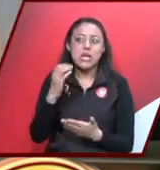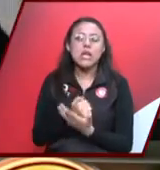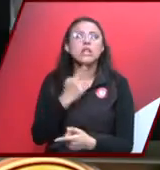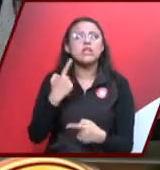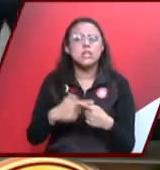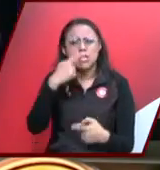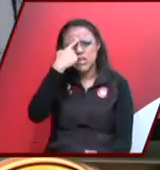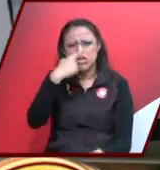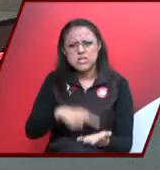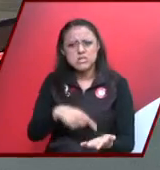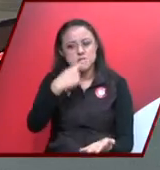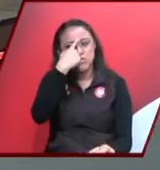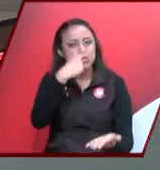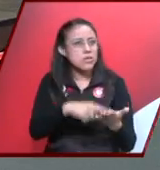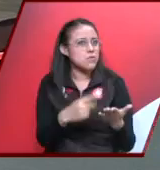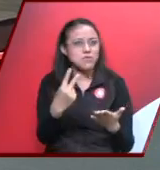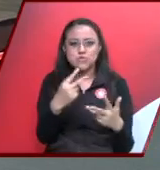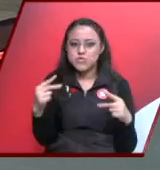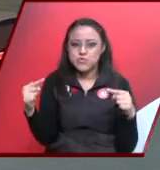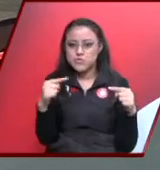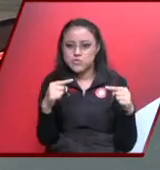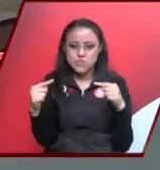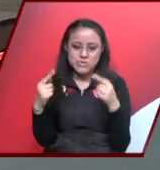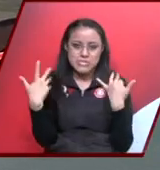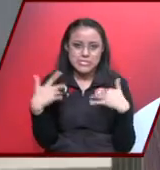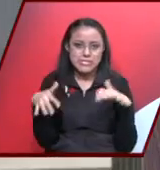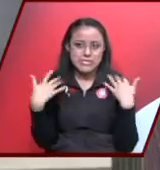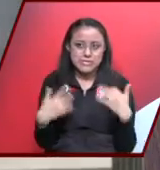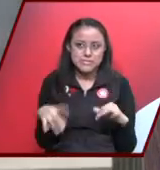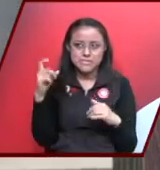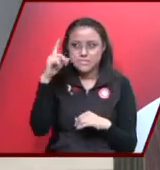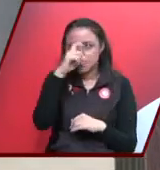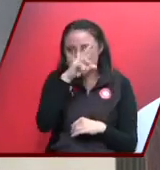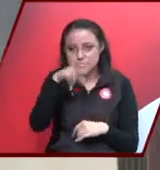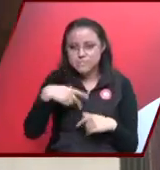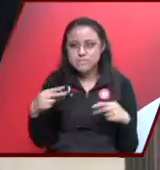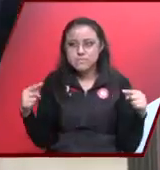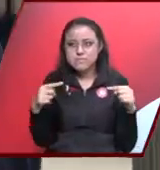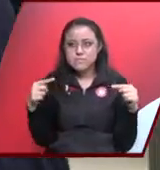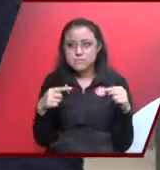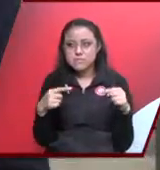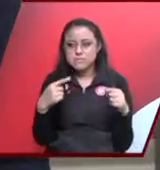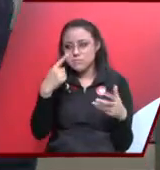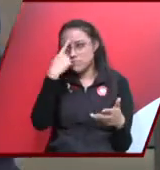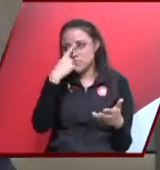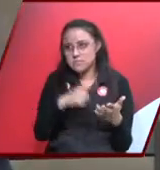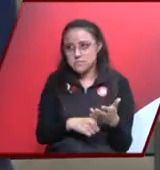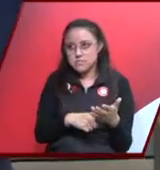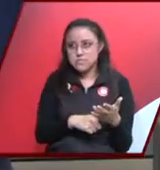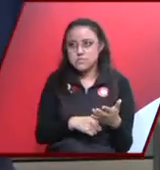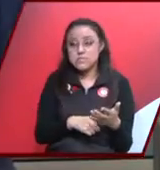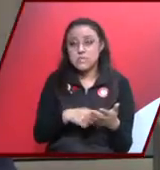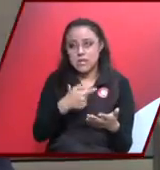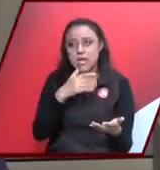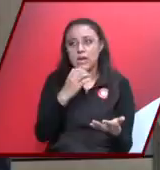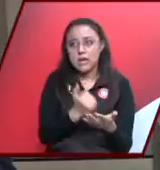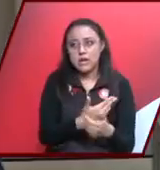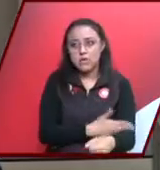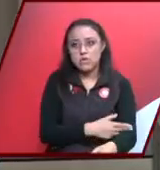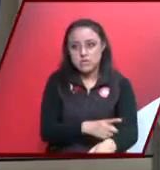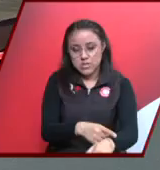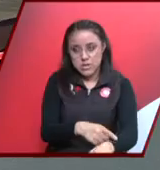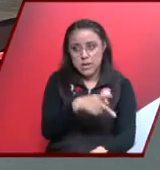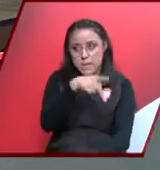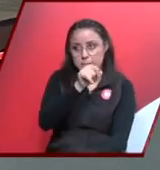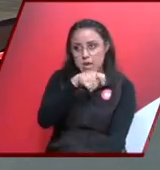ves? ¿Quién va a ganar? No, yo veo una pelea cerrada. Ay, ahí vas. La verdad, te voy a ser honesto. Pareces político en campaña. No, te voy a ser honesto. Yo creo que va a ganar Pacquiao. Me